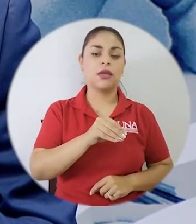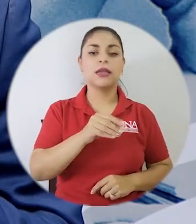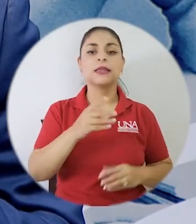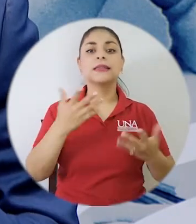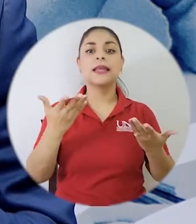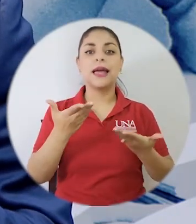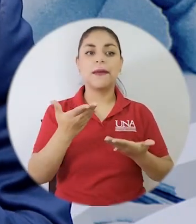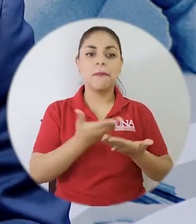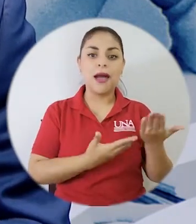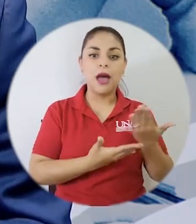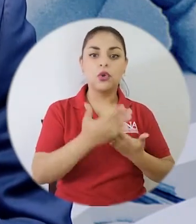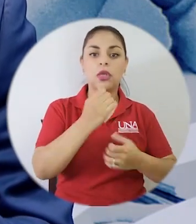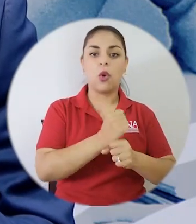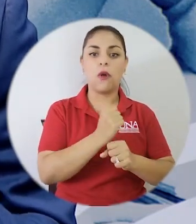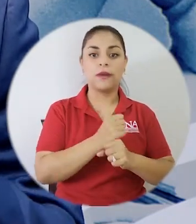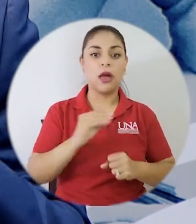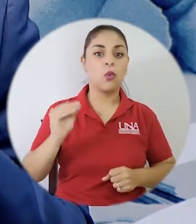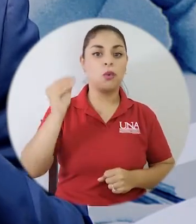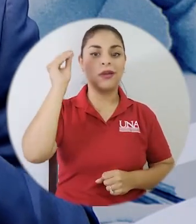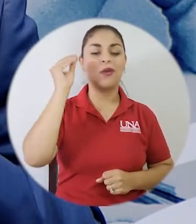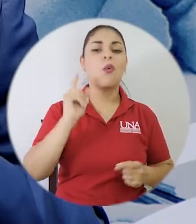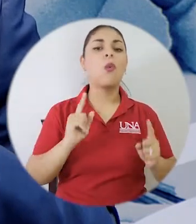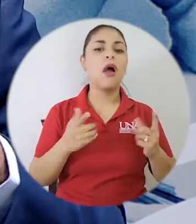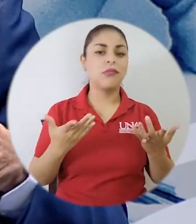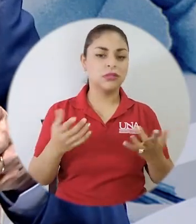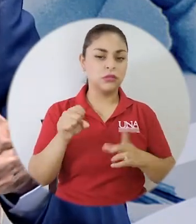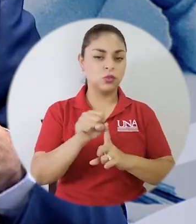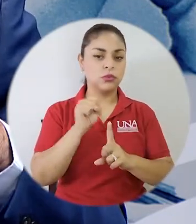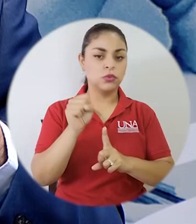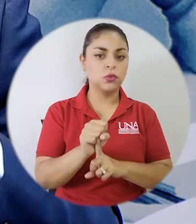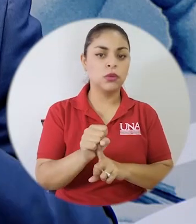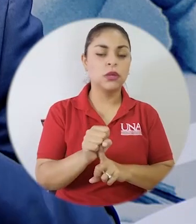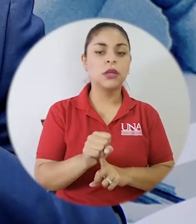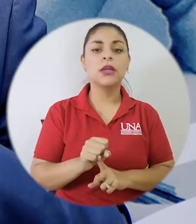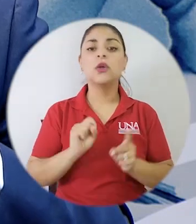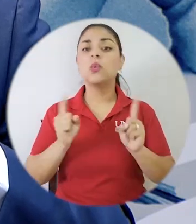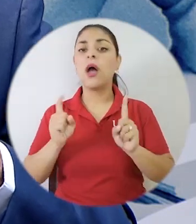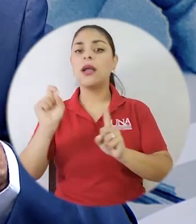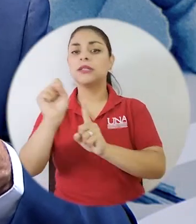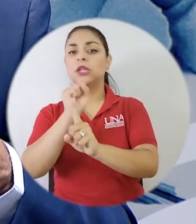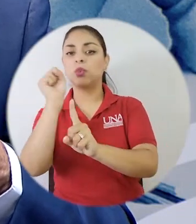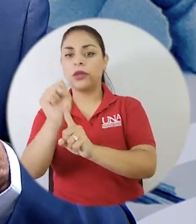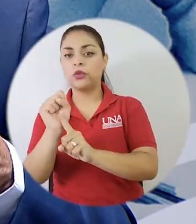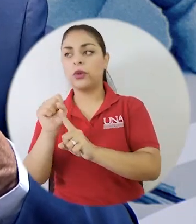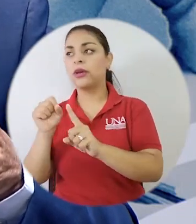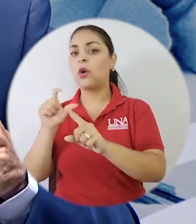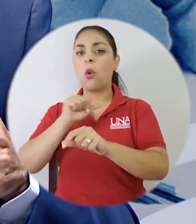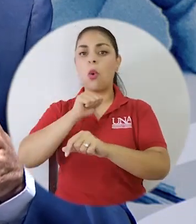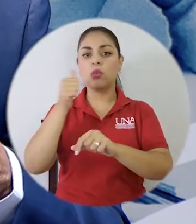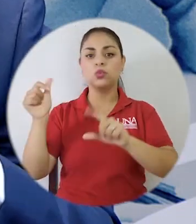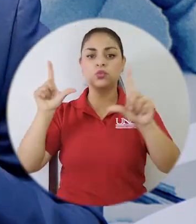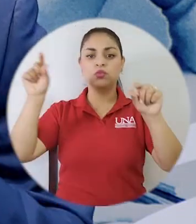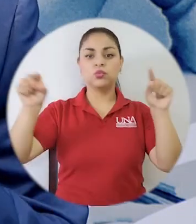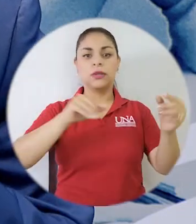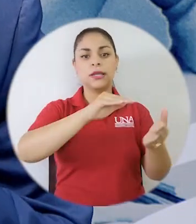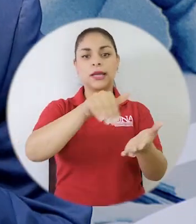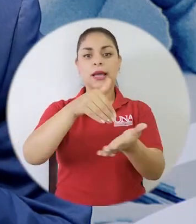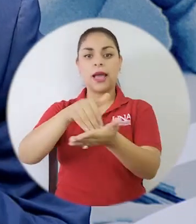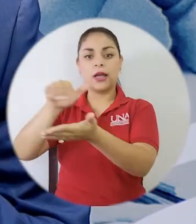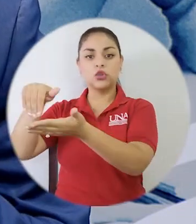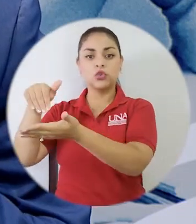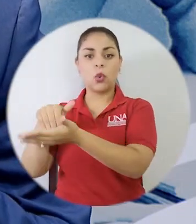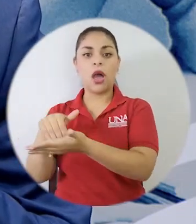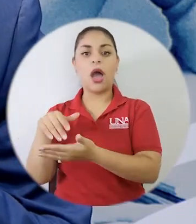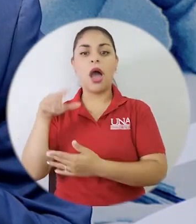desempleo en la mano de obra juvenil, y cuál es la situación del desempleo cuando nos movemos a través de las regiones y de los cantones,